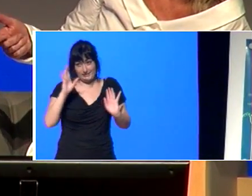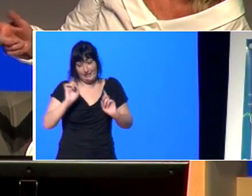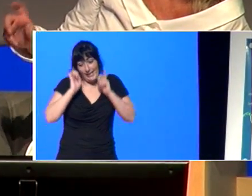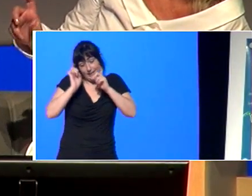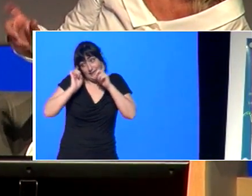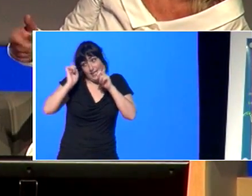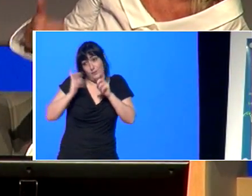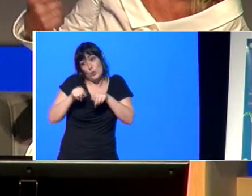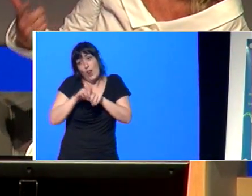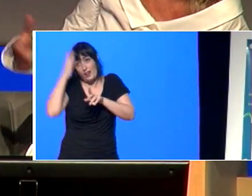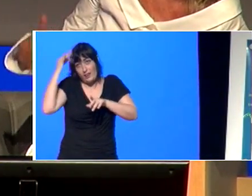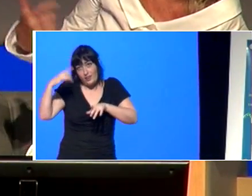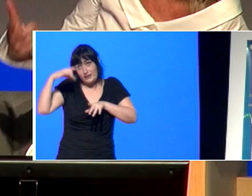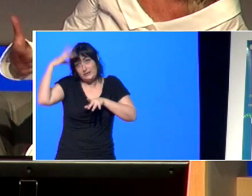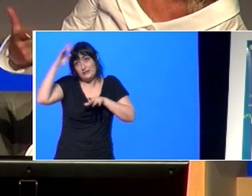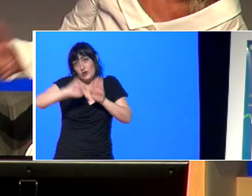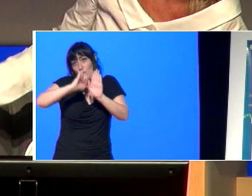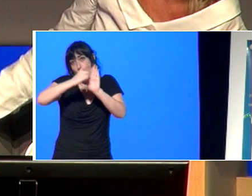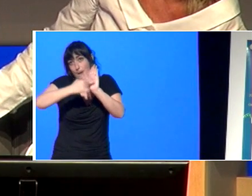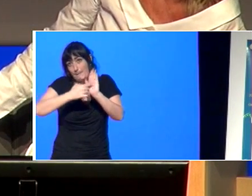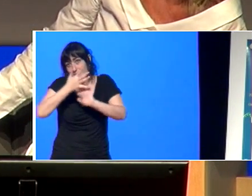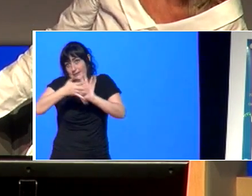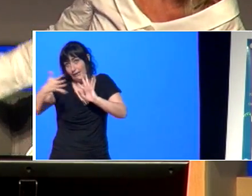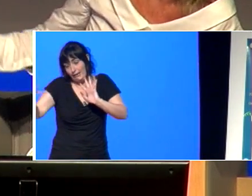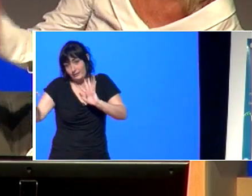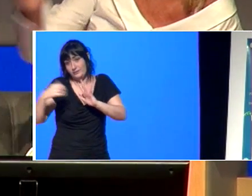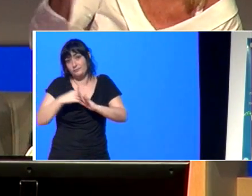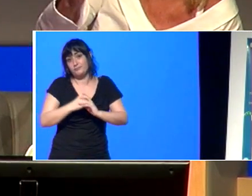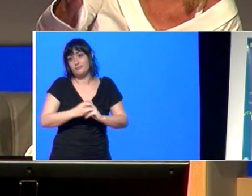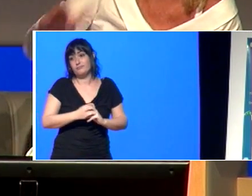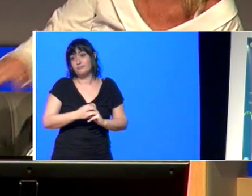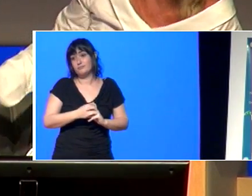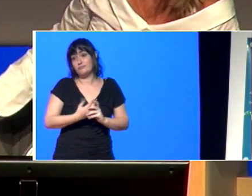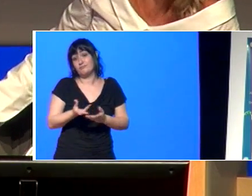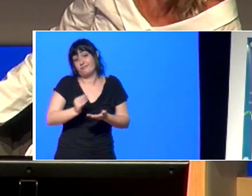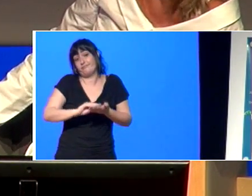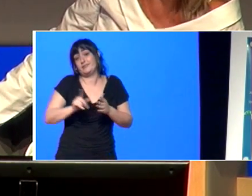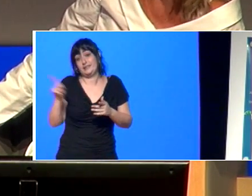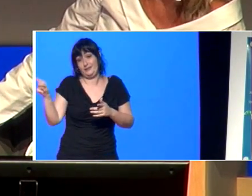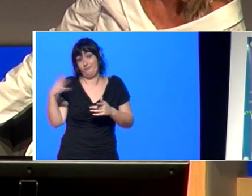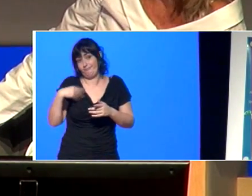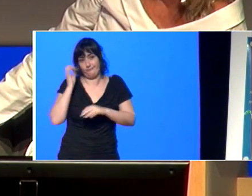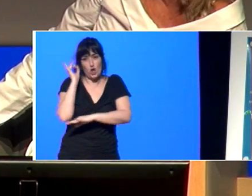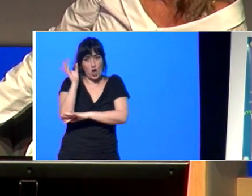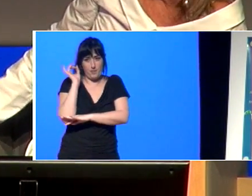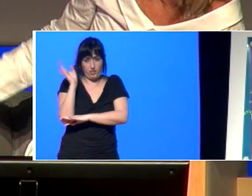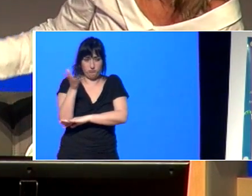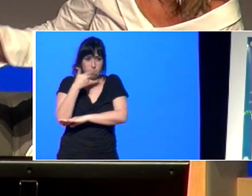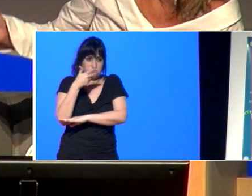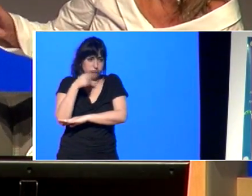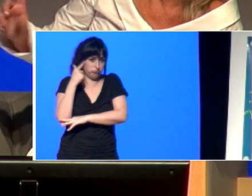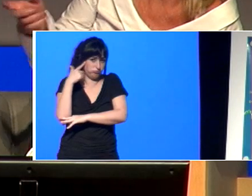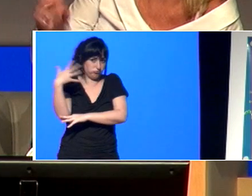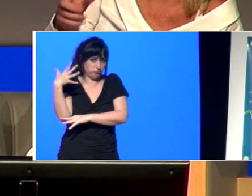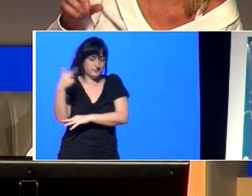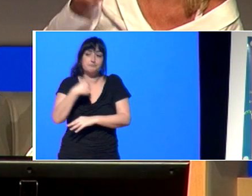poquito, no incidir en las mismas cuestiones, ¿eh? Sobre todo tú eres muy conocedora de la convención. Bueno. Me ha